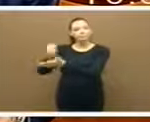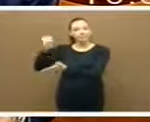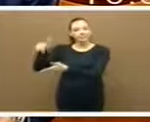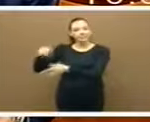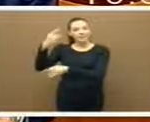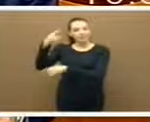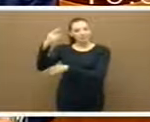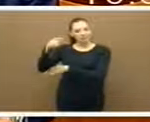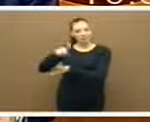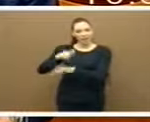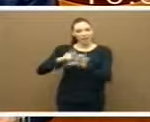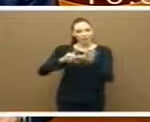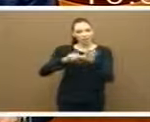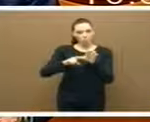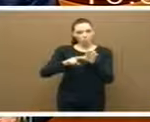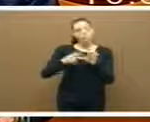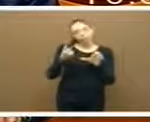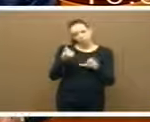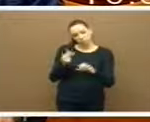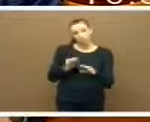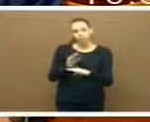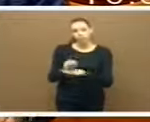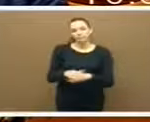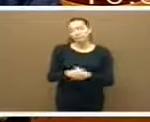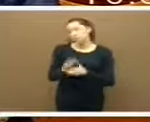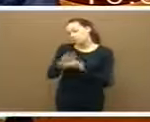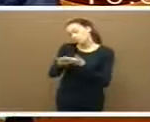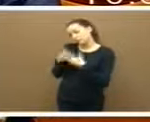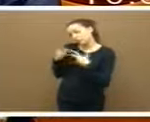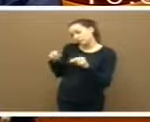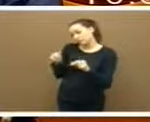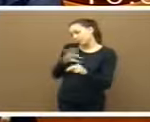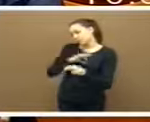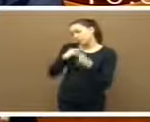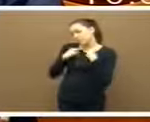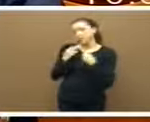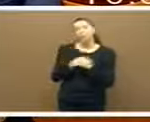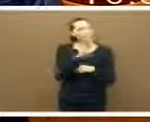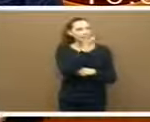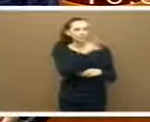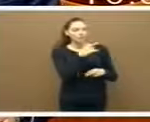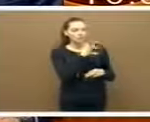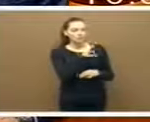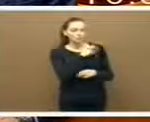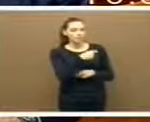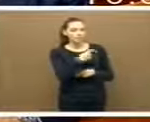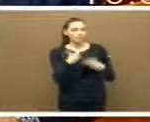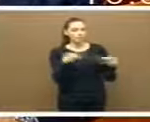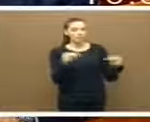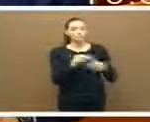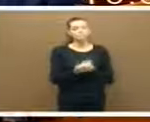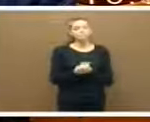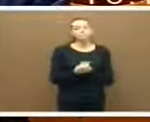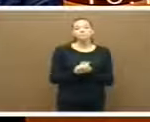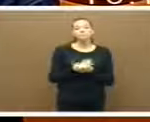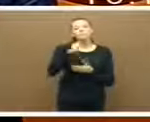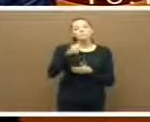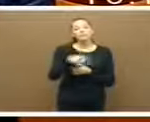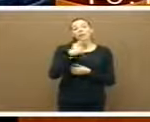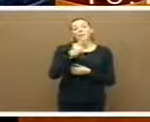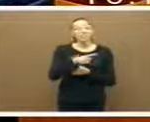comunidad autónoma de Extremadura. Vaya terminando, señoría. Termino, señor presidente. Pero todo con esto, como diría el señor Cantero,